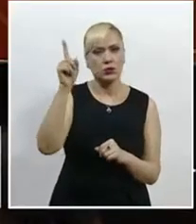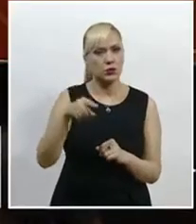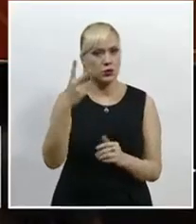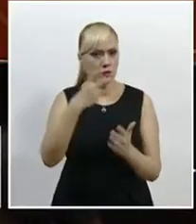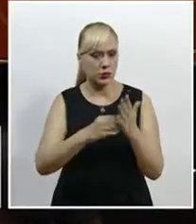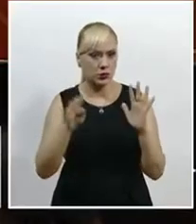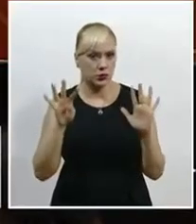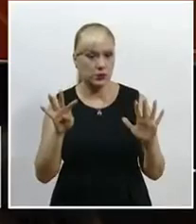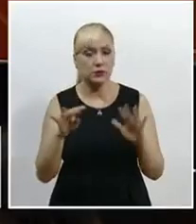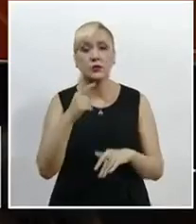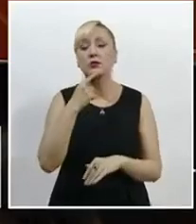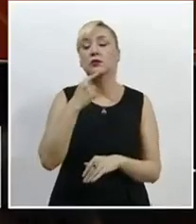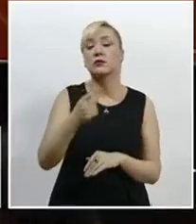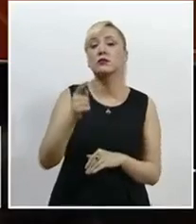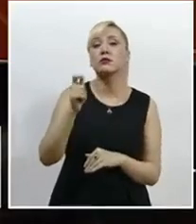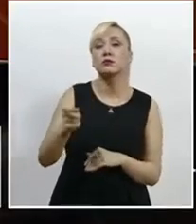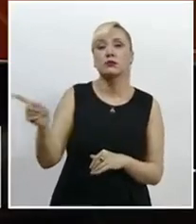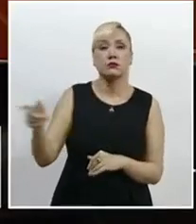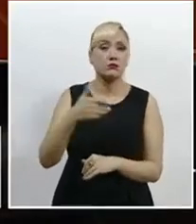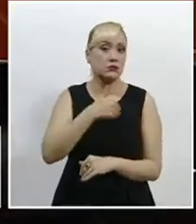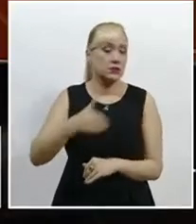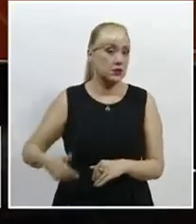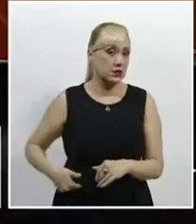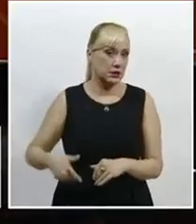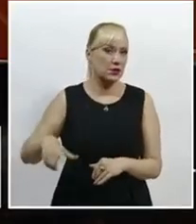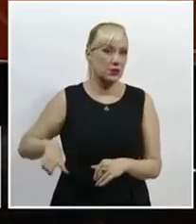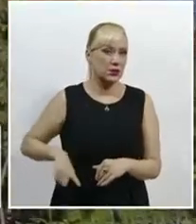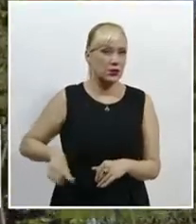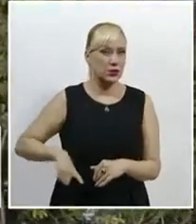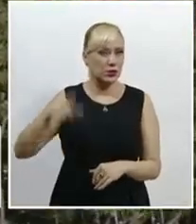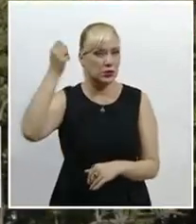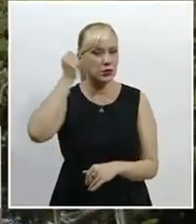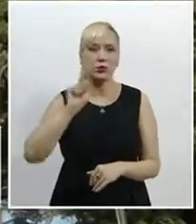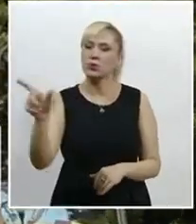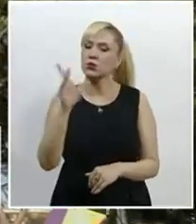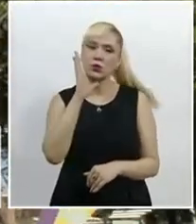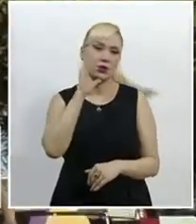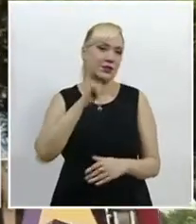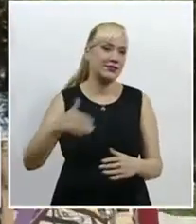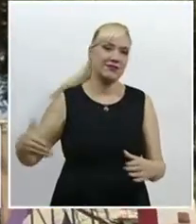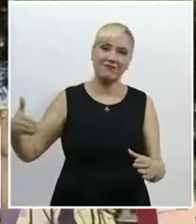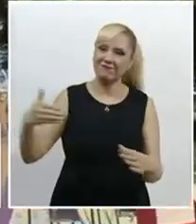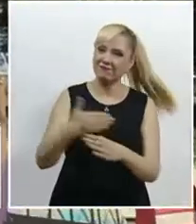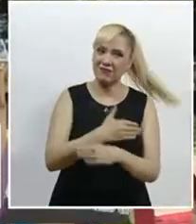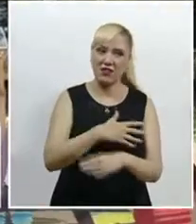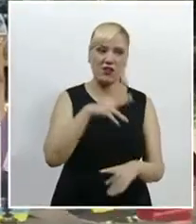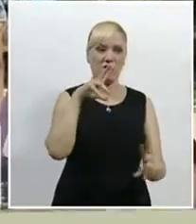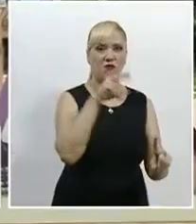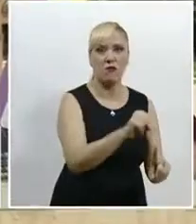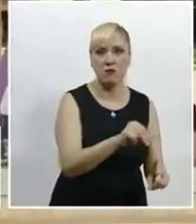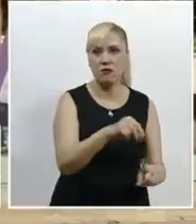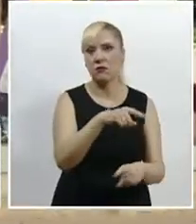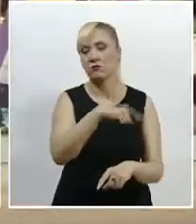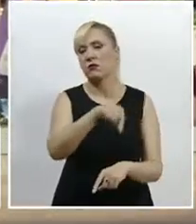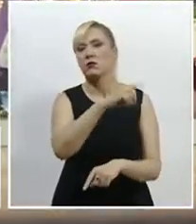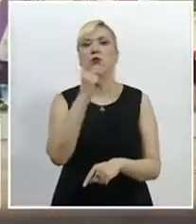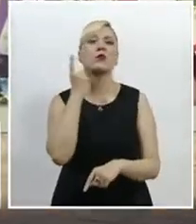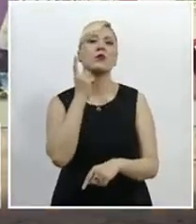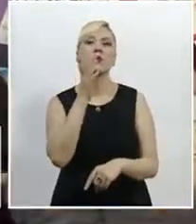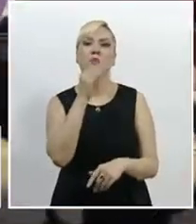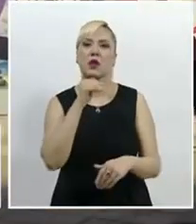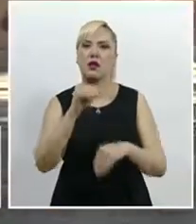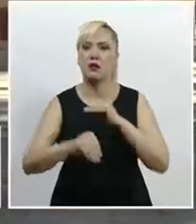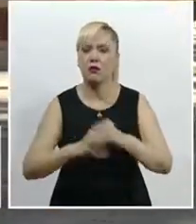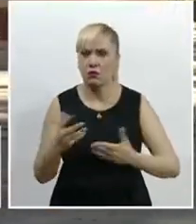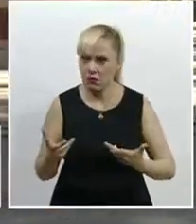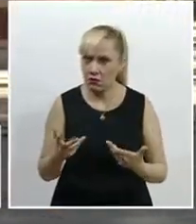331/2019, en la que determinó que el Ejecutivo de Sinaloa no cuenta con facultades para intervenir o vetar las actuaciones del Congreso local con el